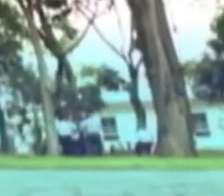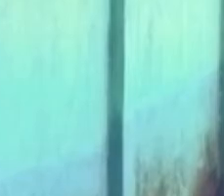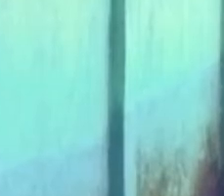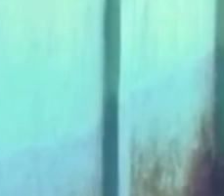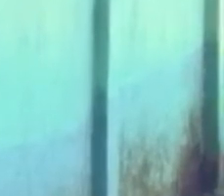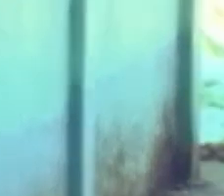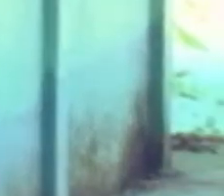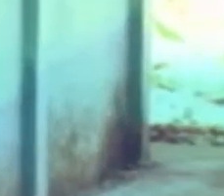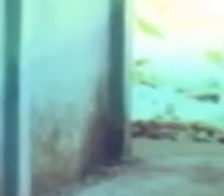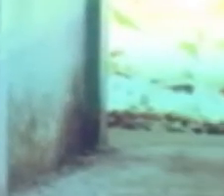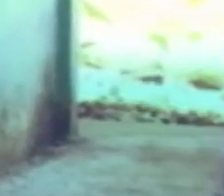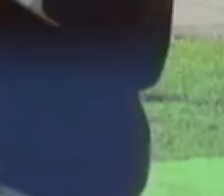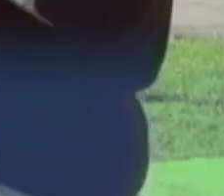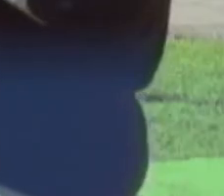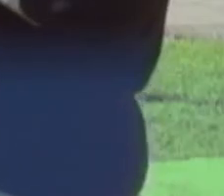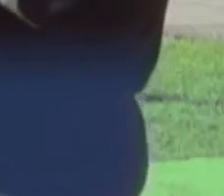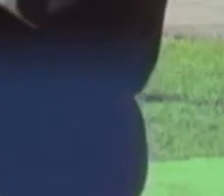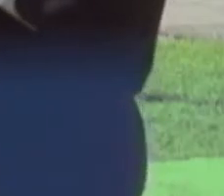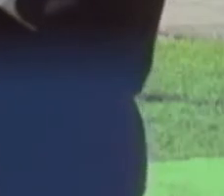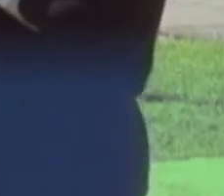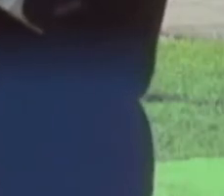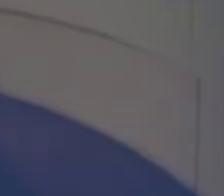Compromiso.